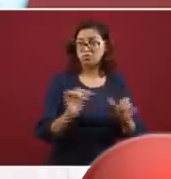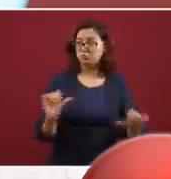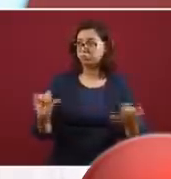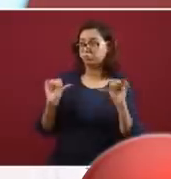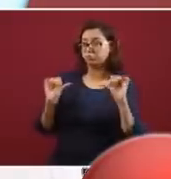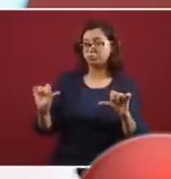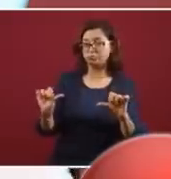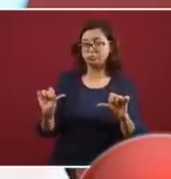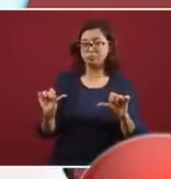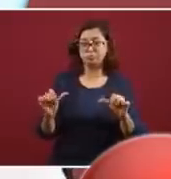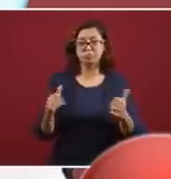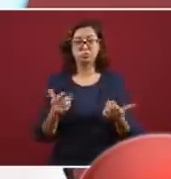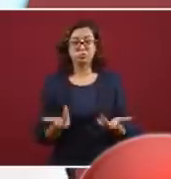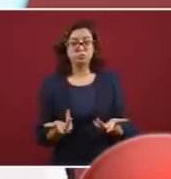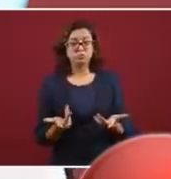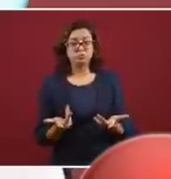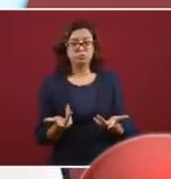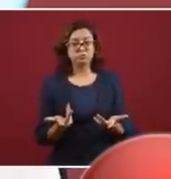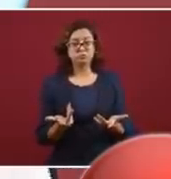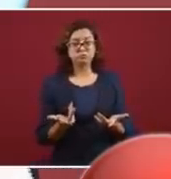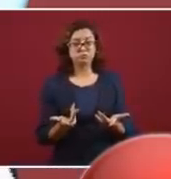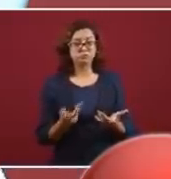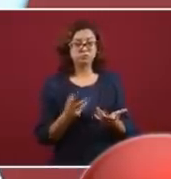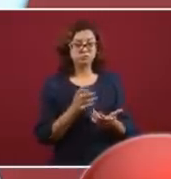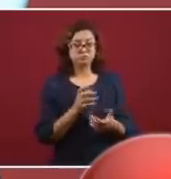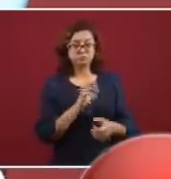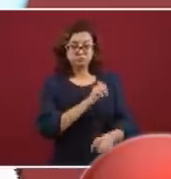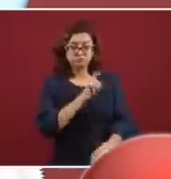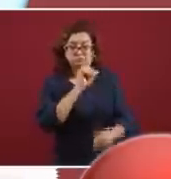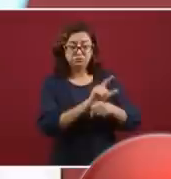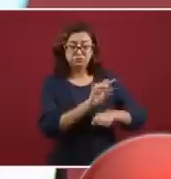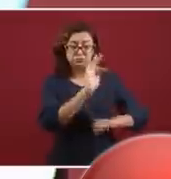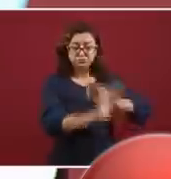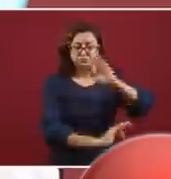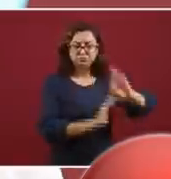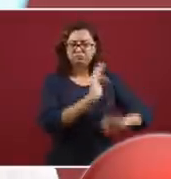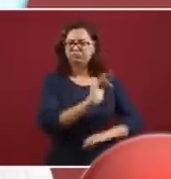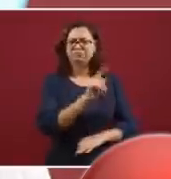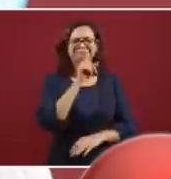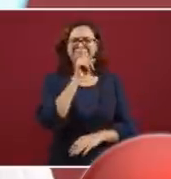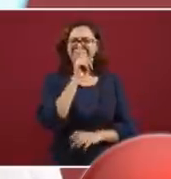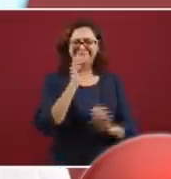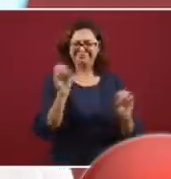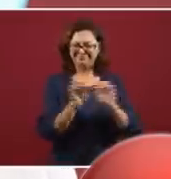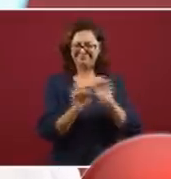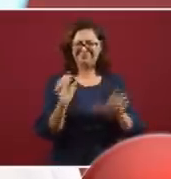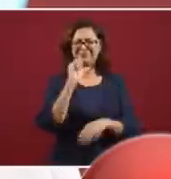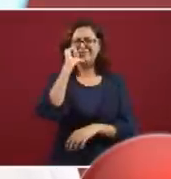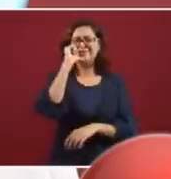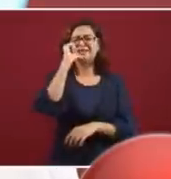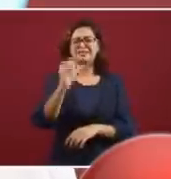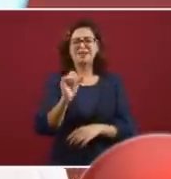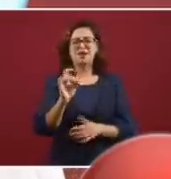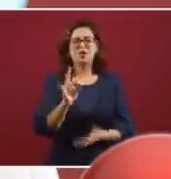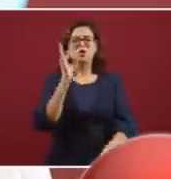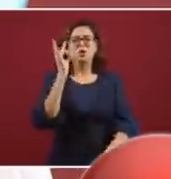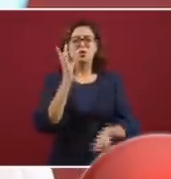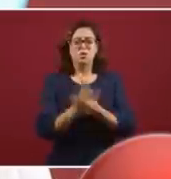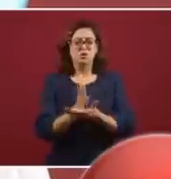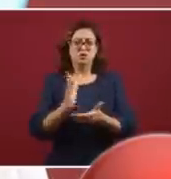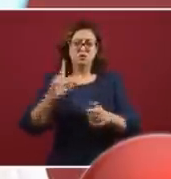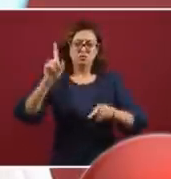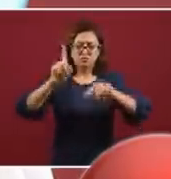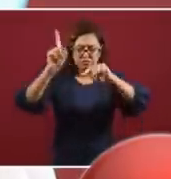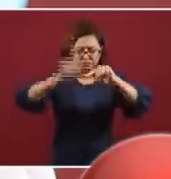sea una especie como de un trato preferencial a algún contribuyente. Es todo lo contrario. Lo que hacemos es ponerlo